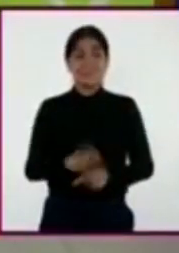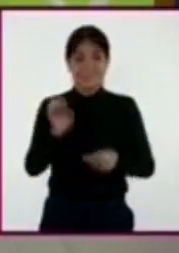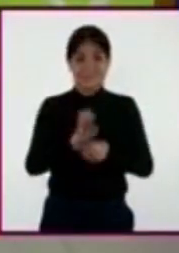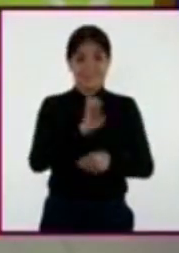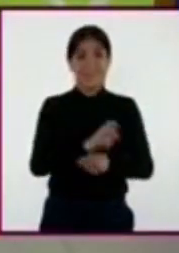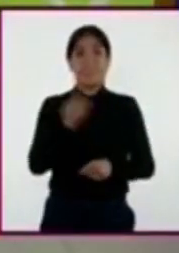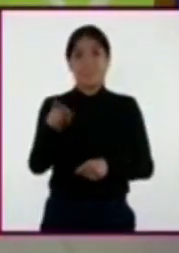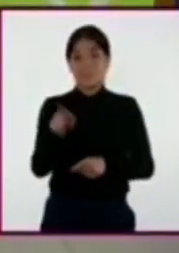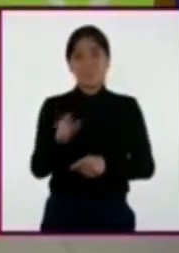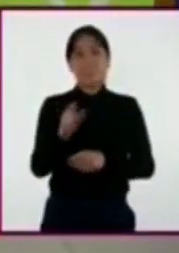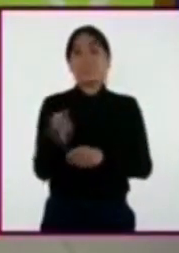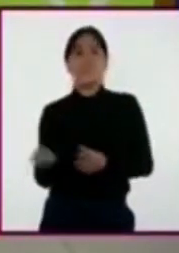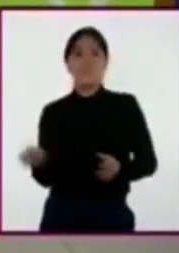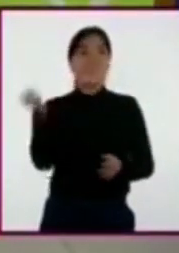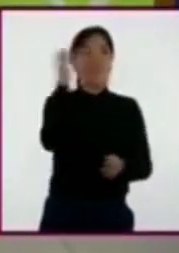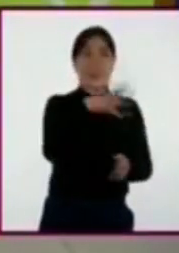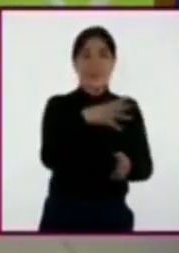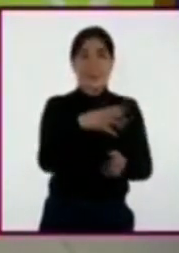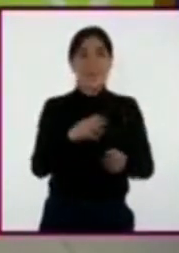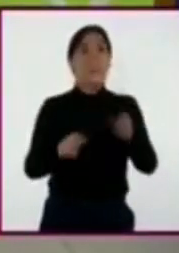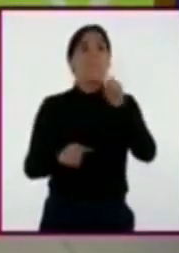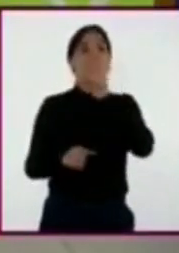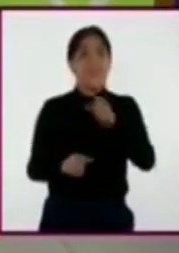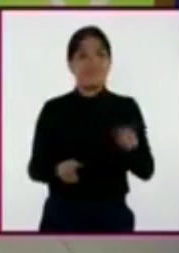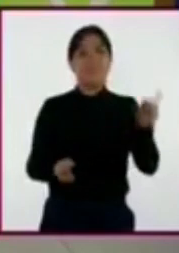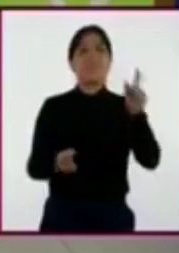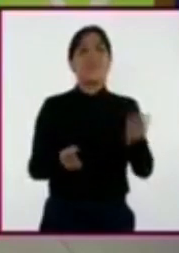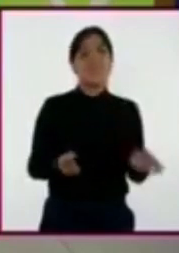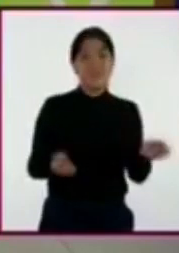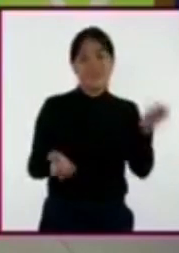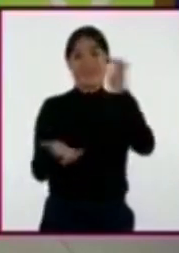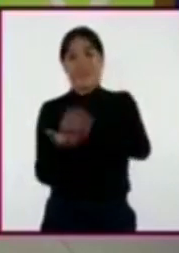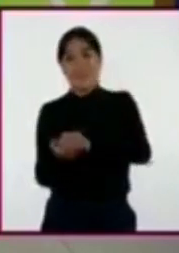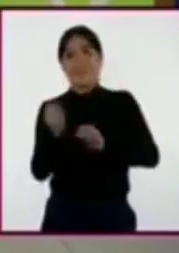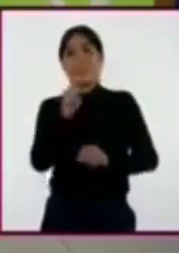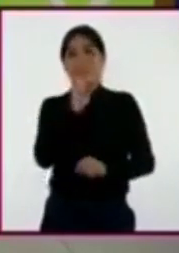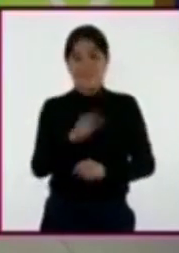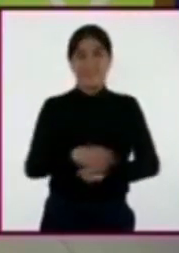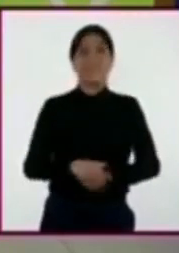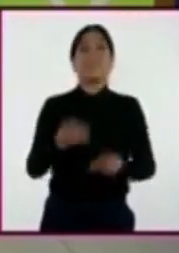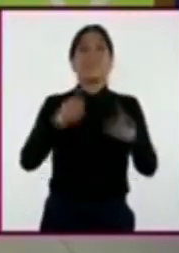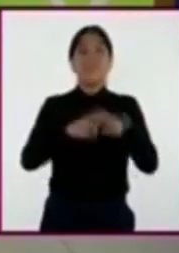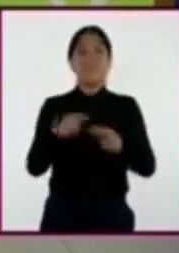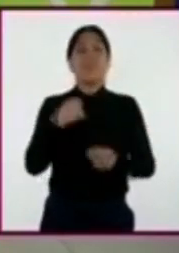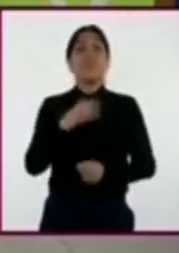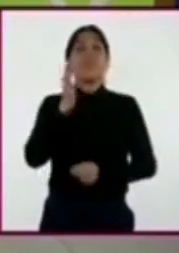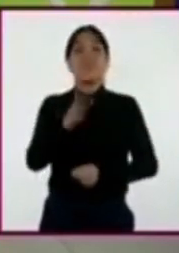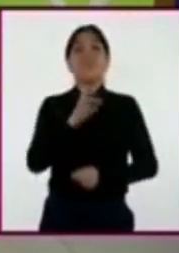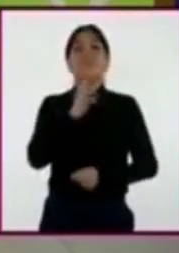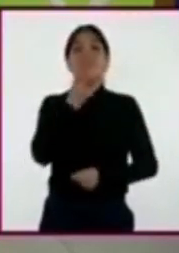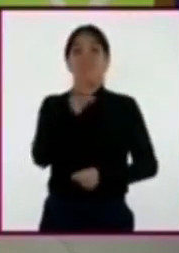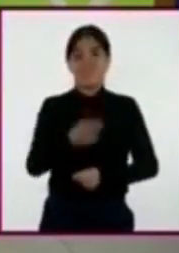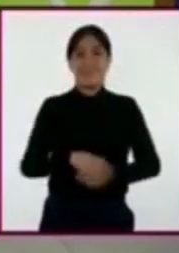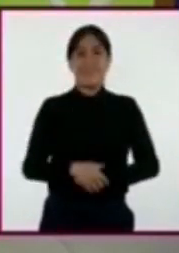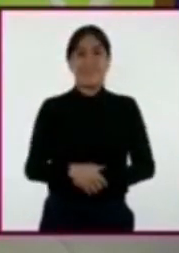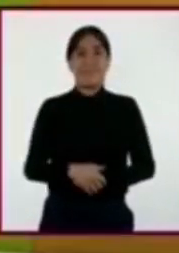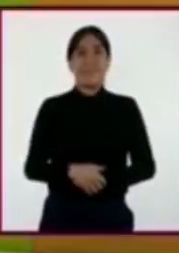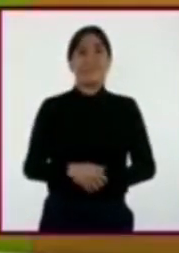lanzas con la mano que lanzas es con la misma que recibes tu calcetín. Comenzamos a mi señal